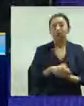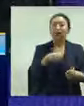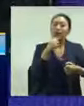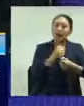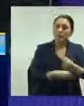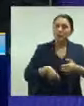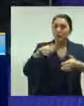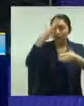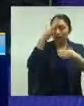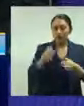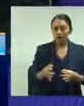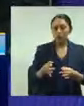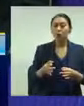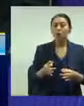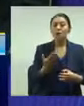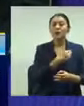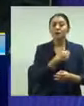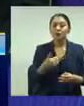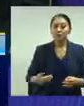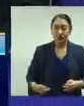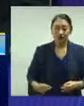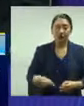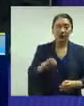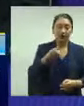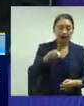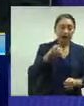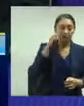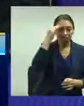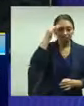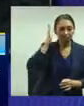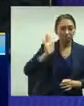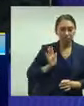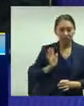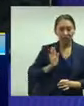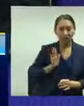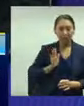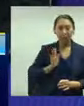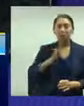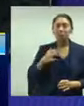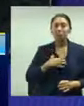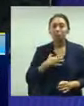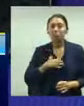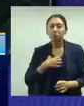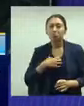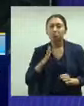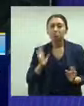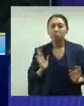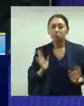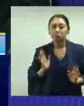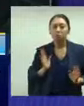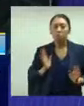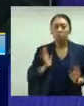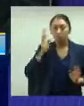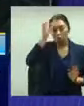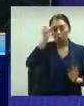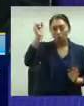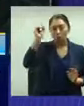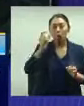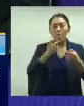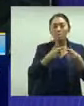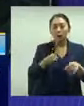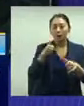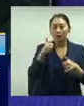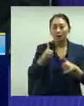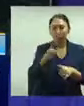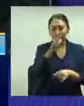decisión que tomó el presidente, sus motivos tendrá, ustedes saben cómo se administran internamente, pero qué bueno que no la destituyeron,